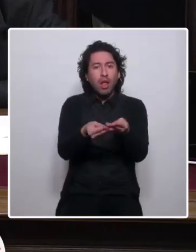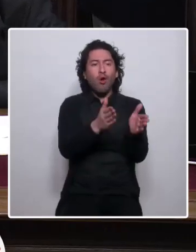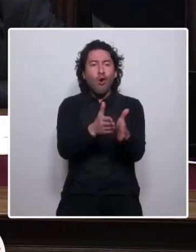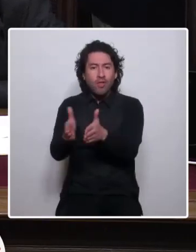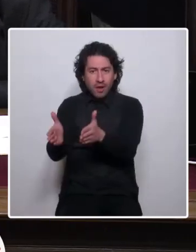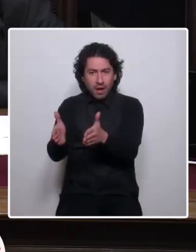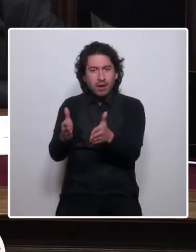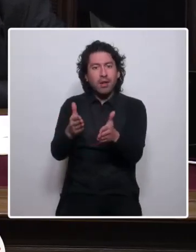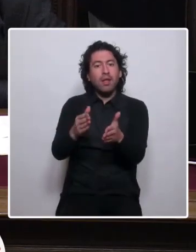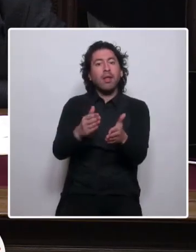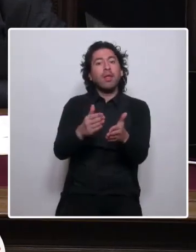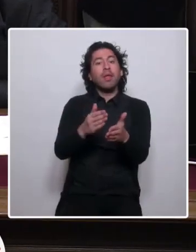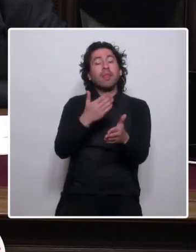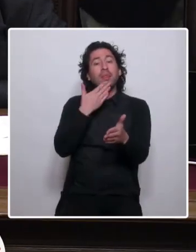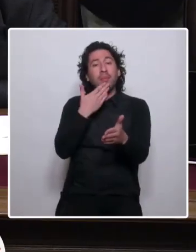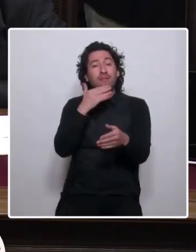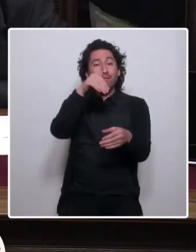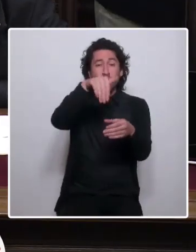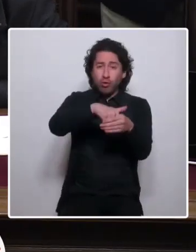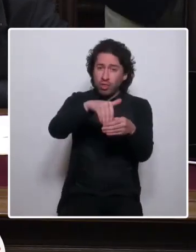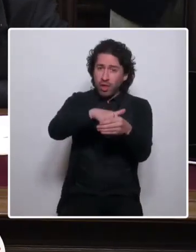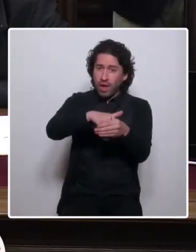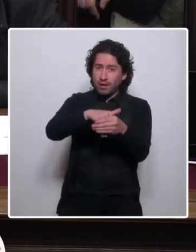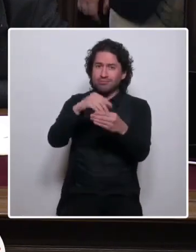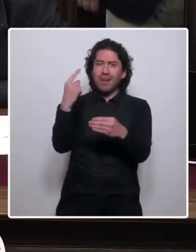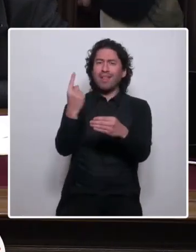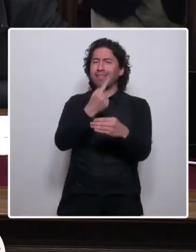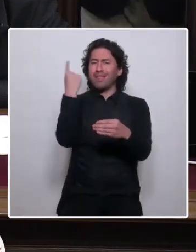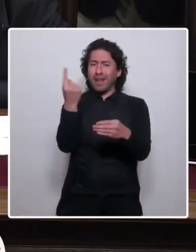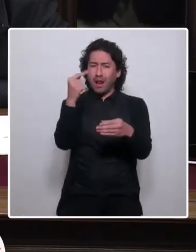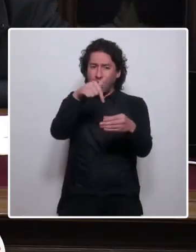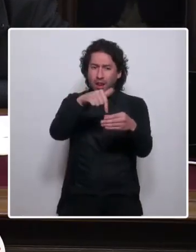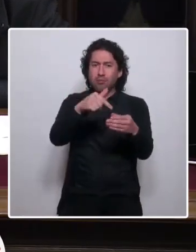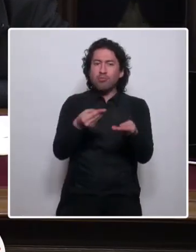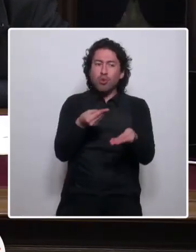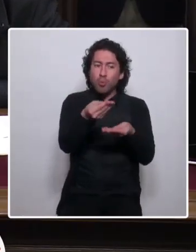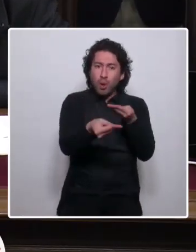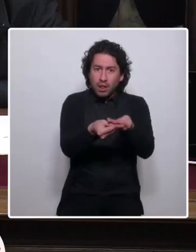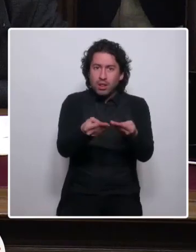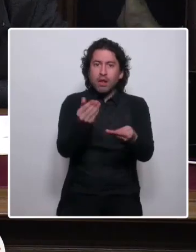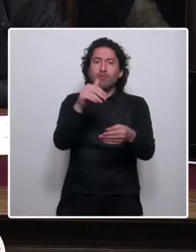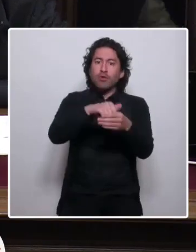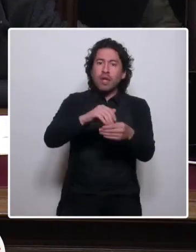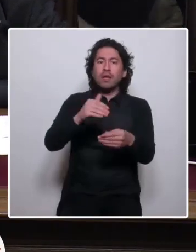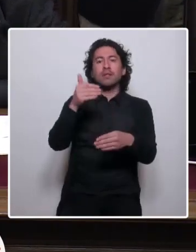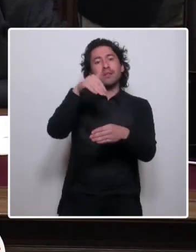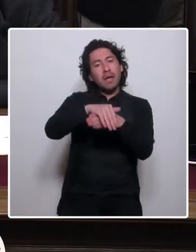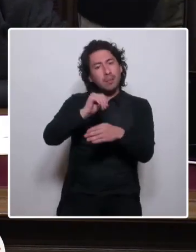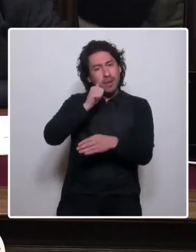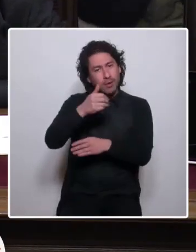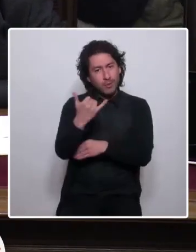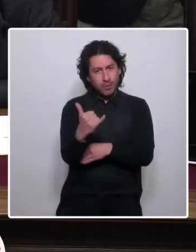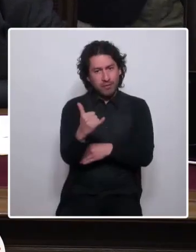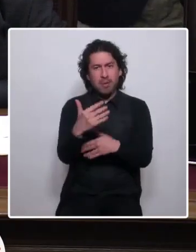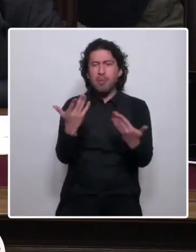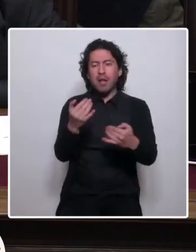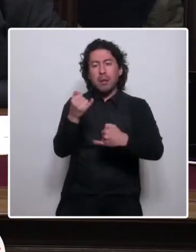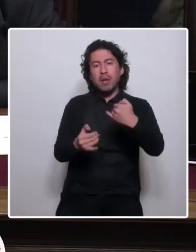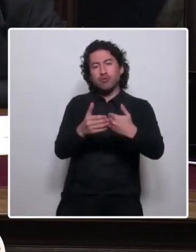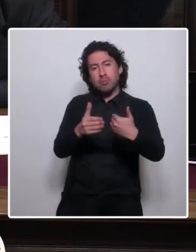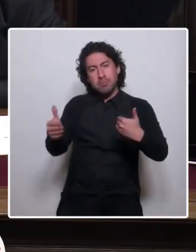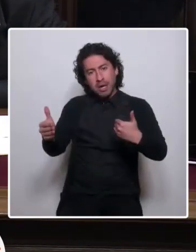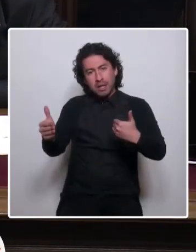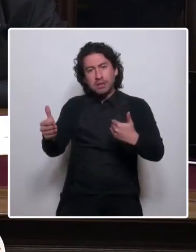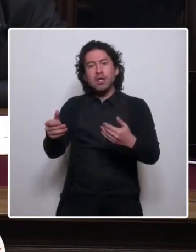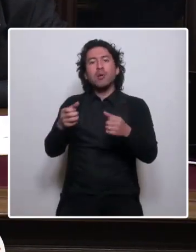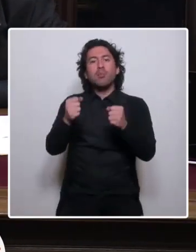votar esas propuestas en general durante la tarde de mañana jueves, para extender el plazo y presentar